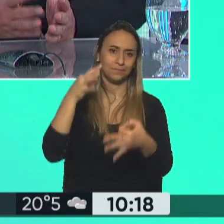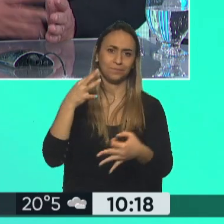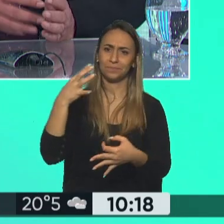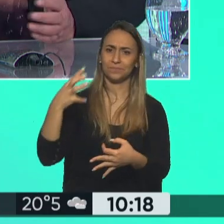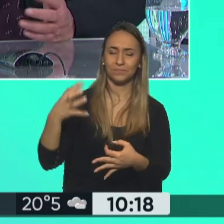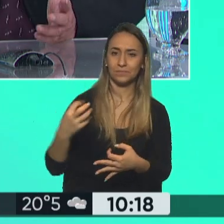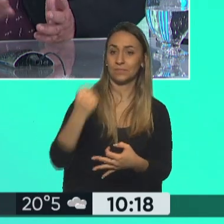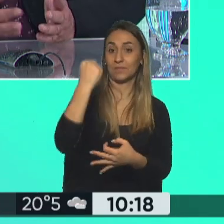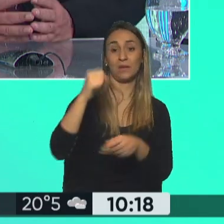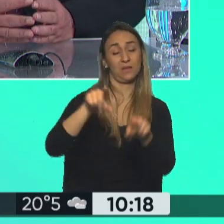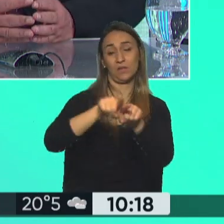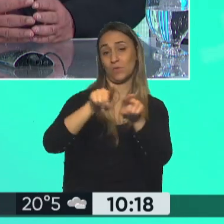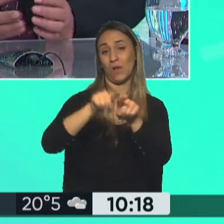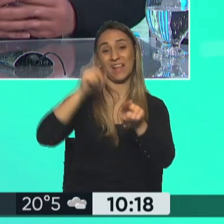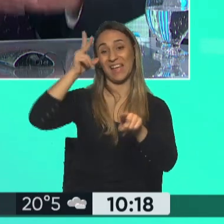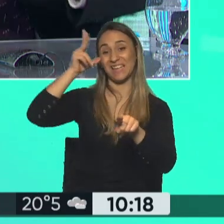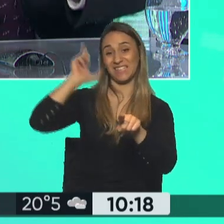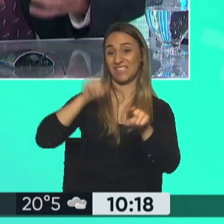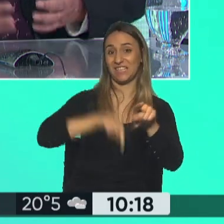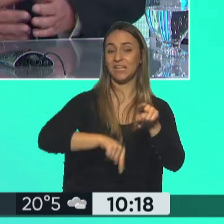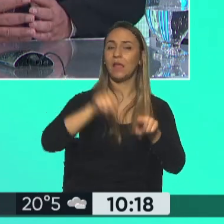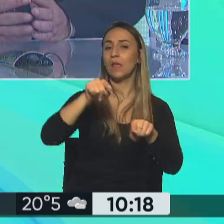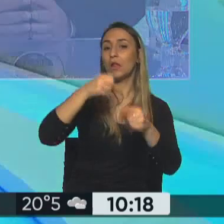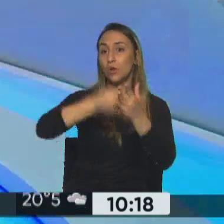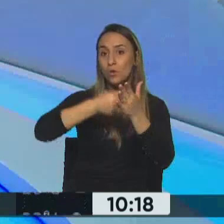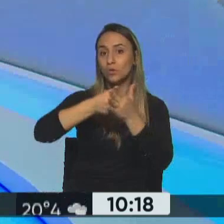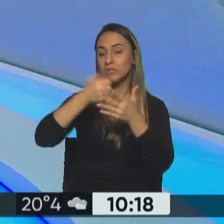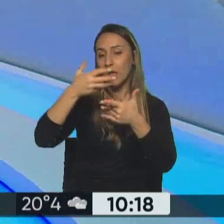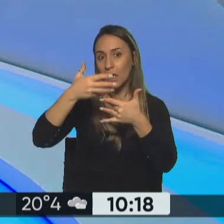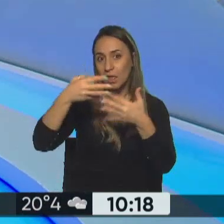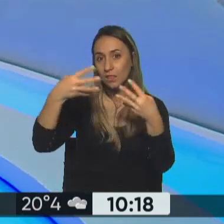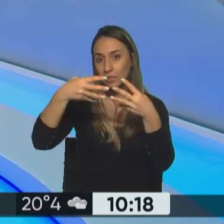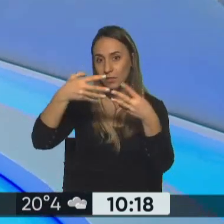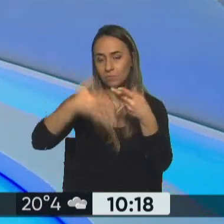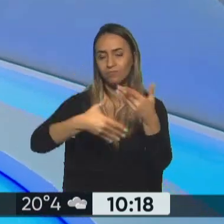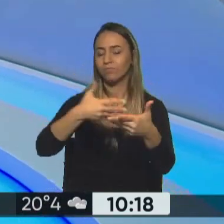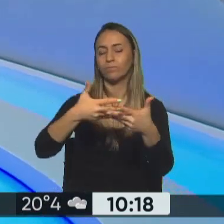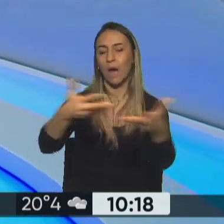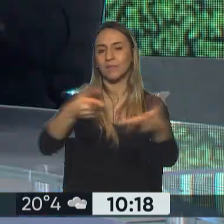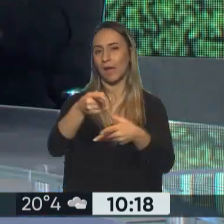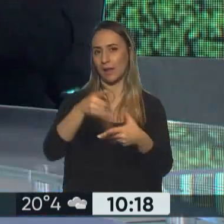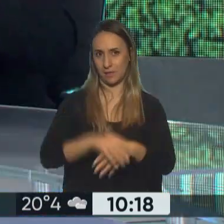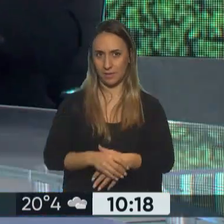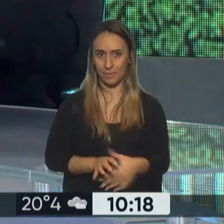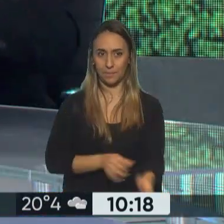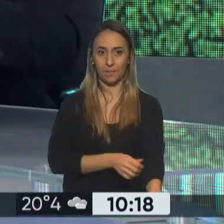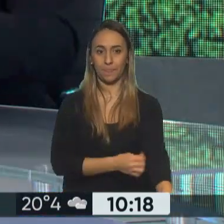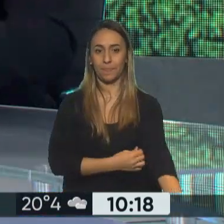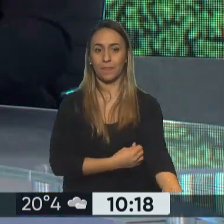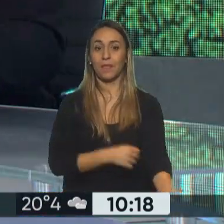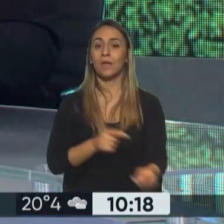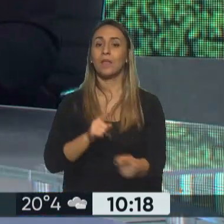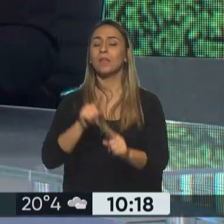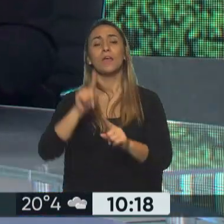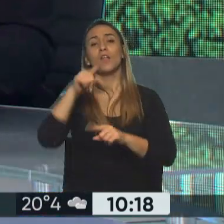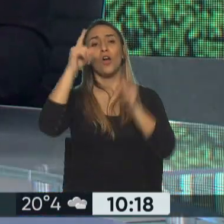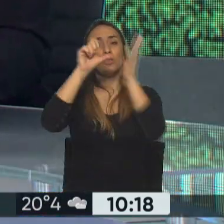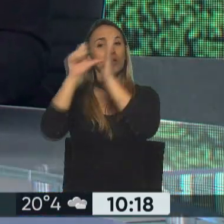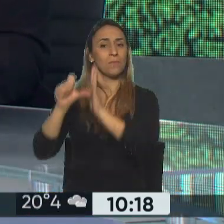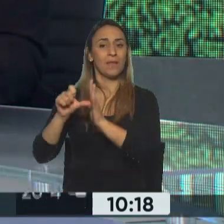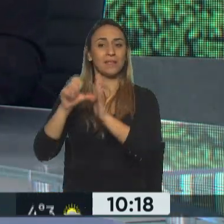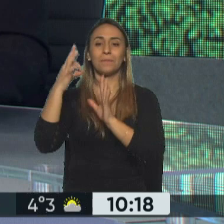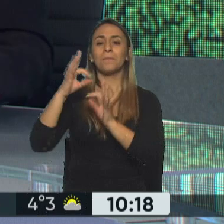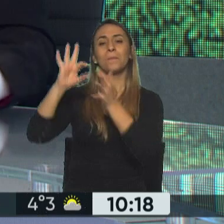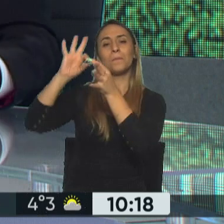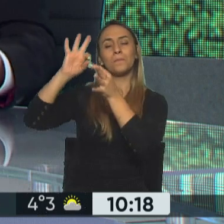igual que Chile, entonces, bueno, hubo otras, se demoraron las luchas. Claro, Roberto, y el resto del mundo, digo, vamos a meternos en